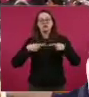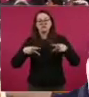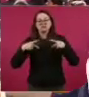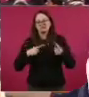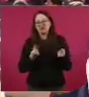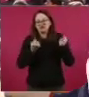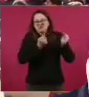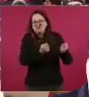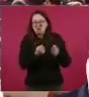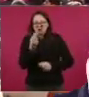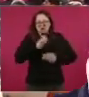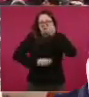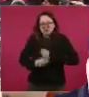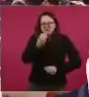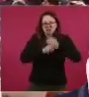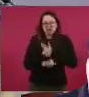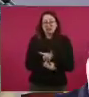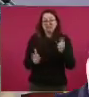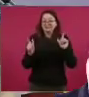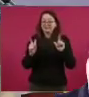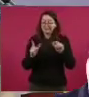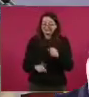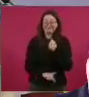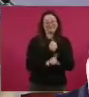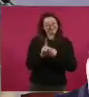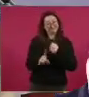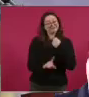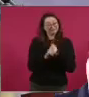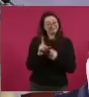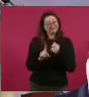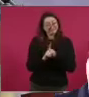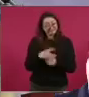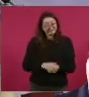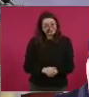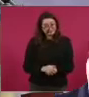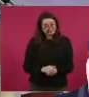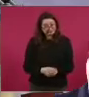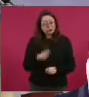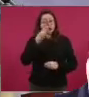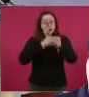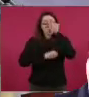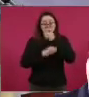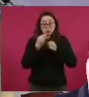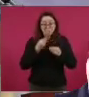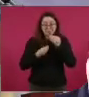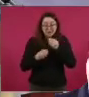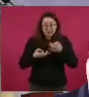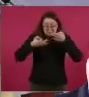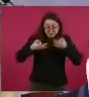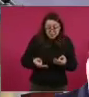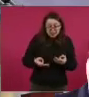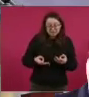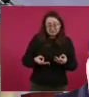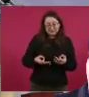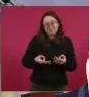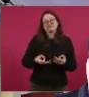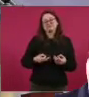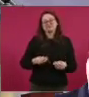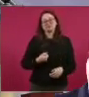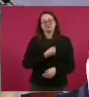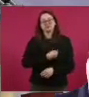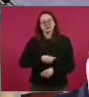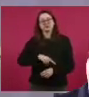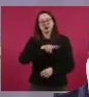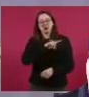también no se regula igual. La buena alimentación es el origen de una buena